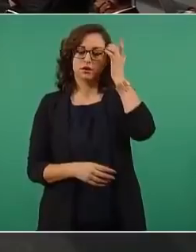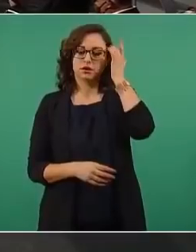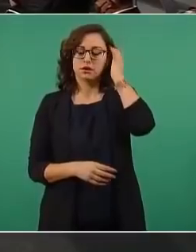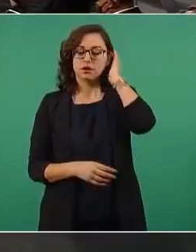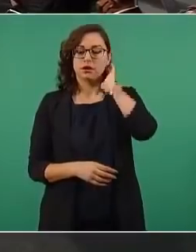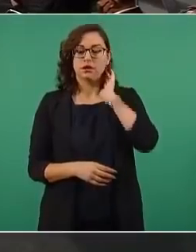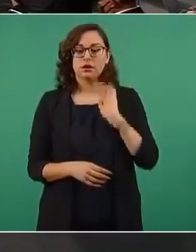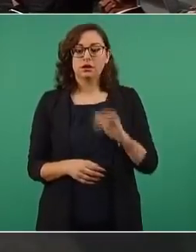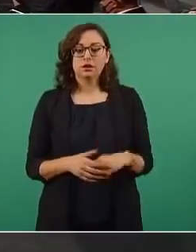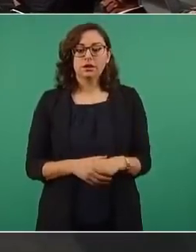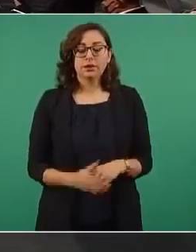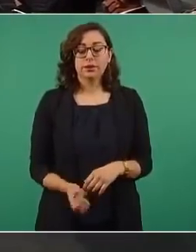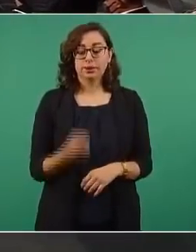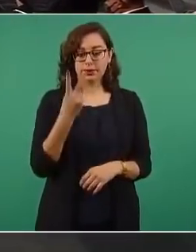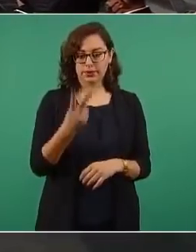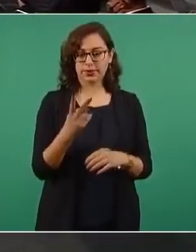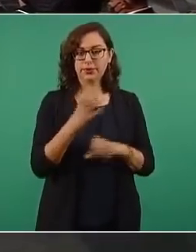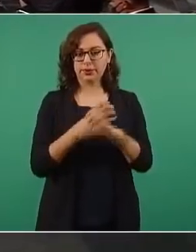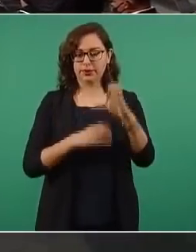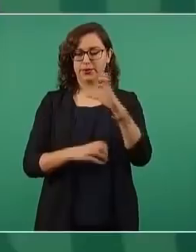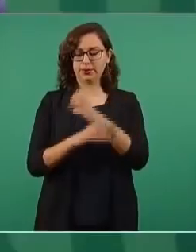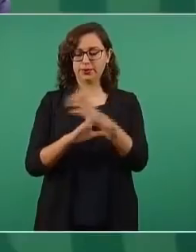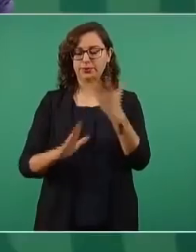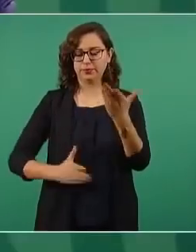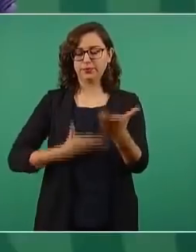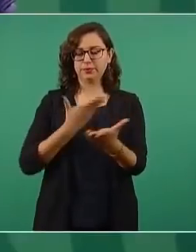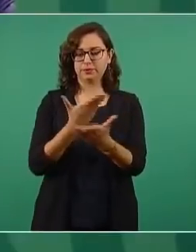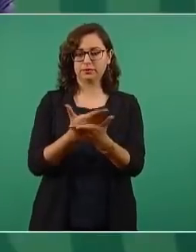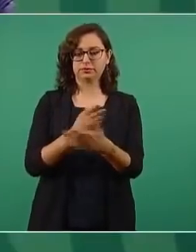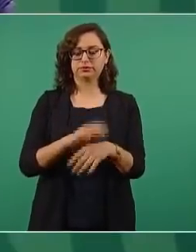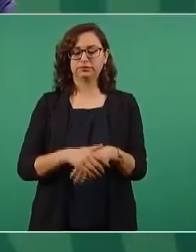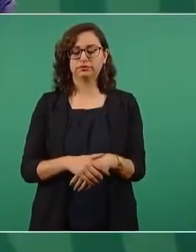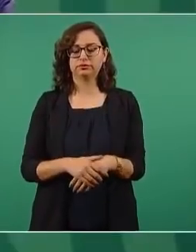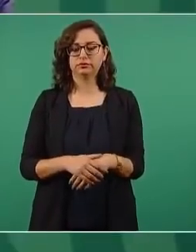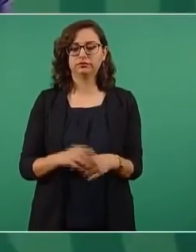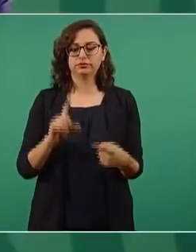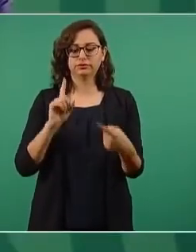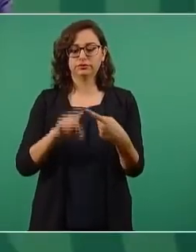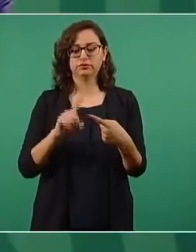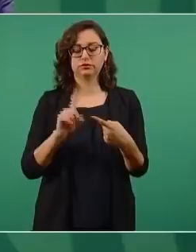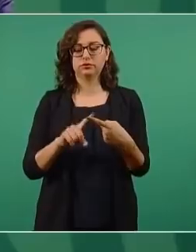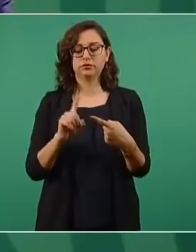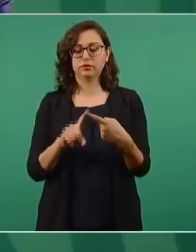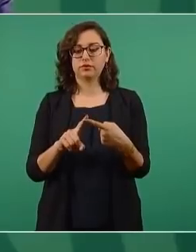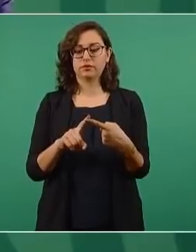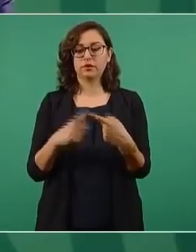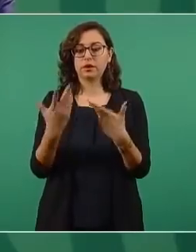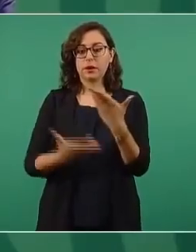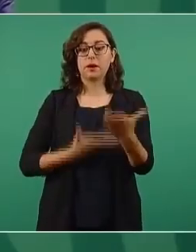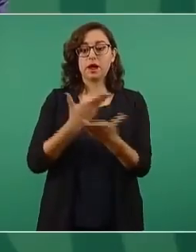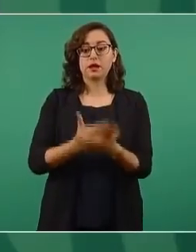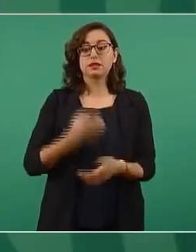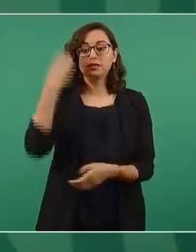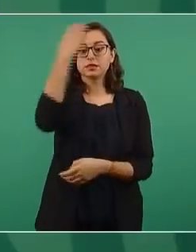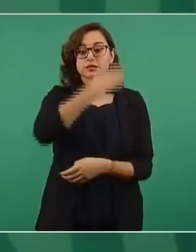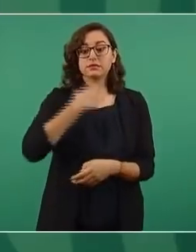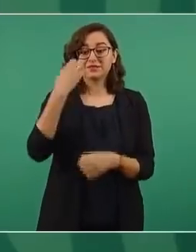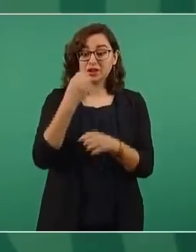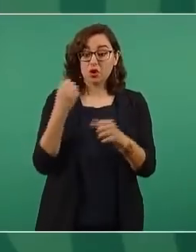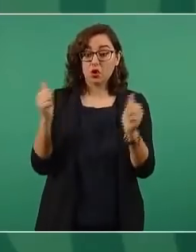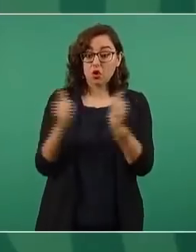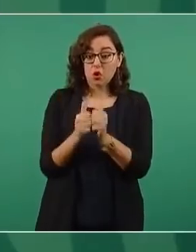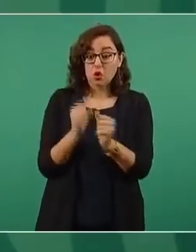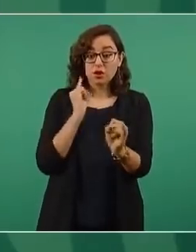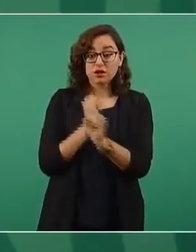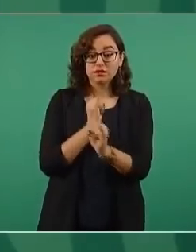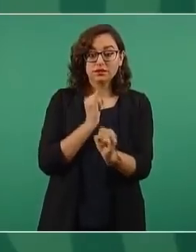lo planteas, si el examen se estaba proponiendo realizar por internet